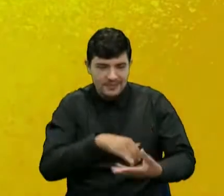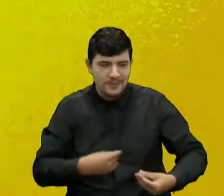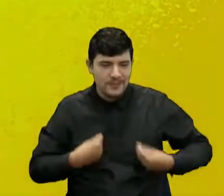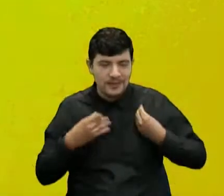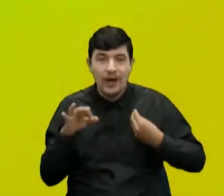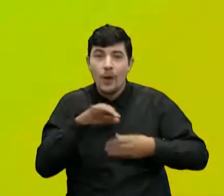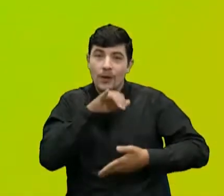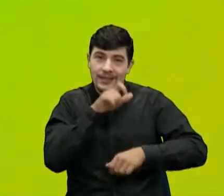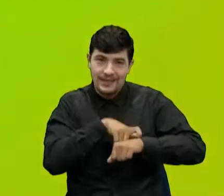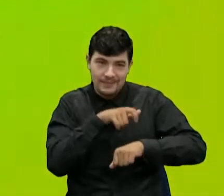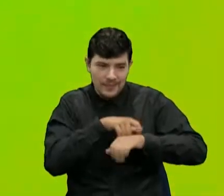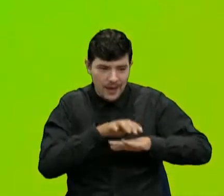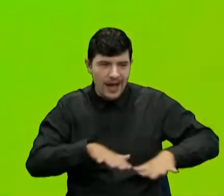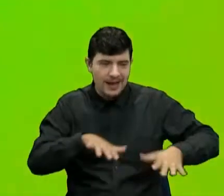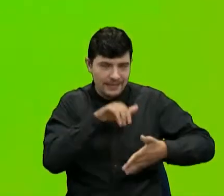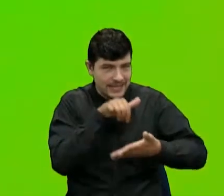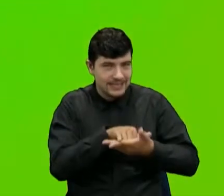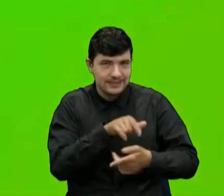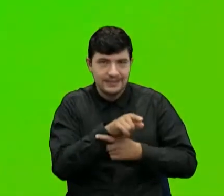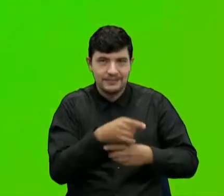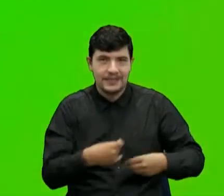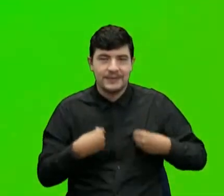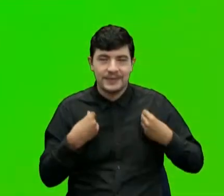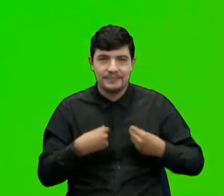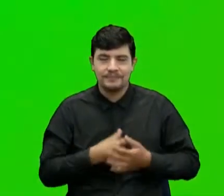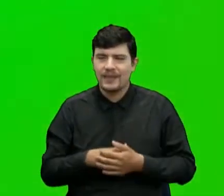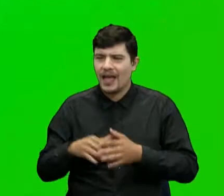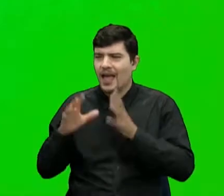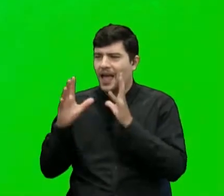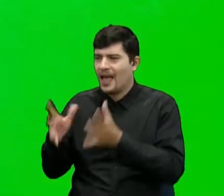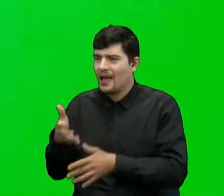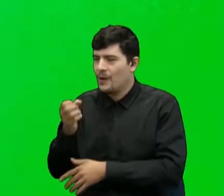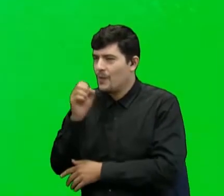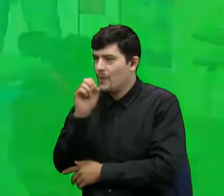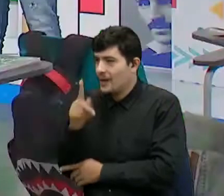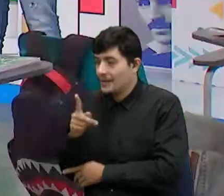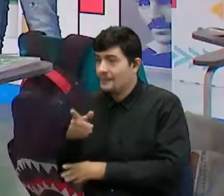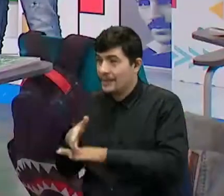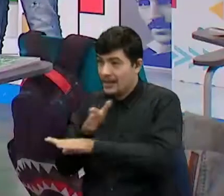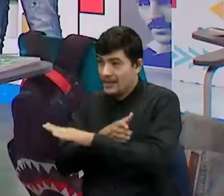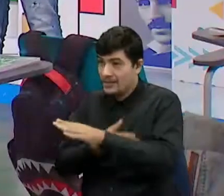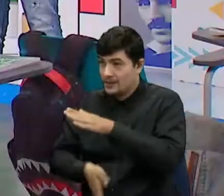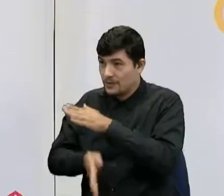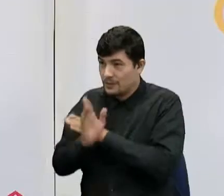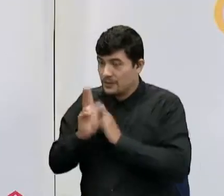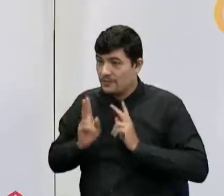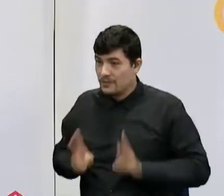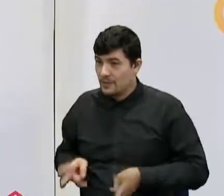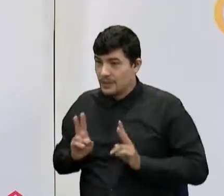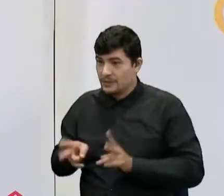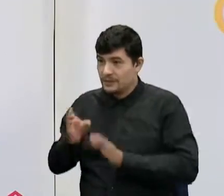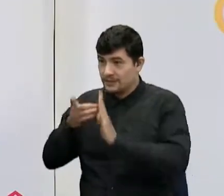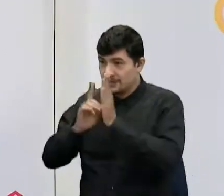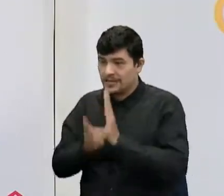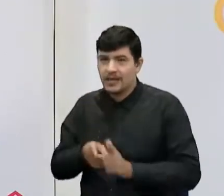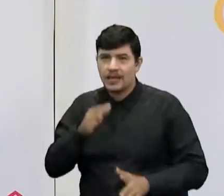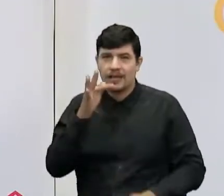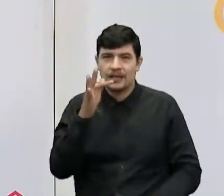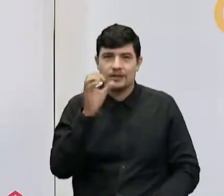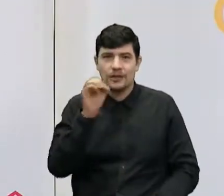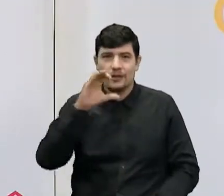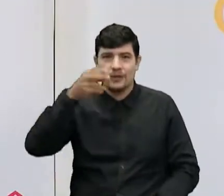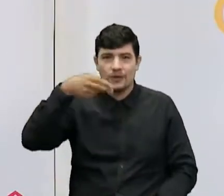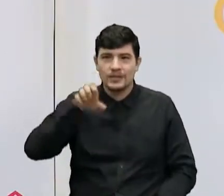Cúcuta mano Ok, o sea que en este caso Bueno, hablando antes de continuar con población Toche es un